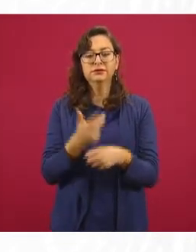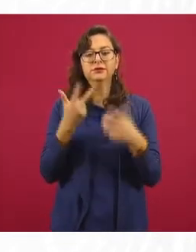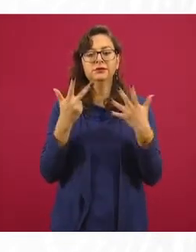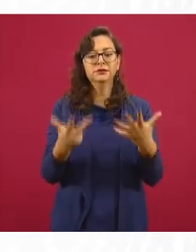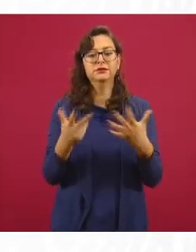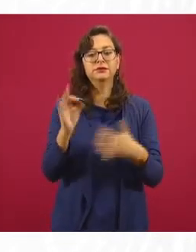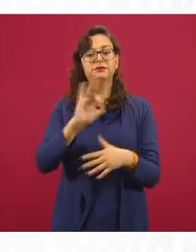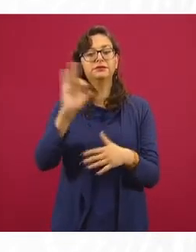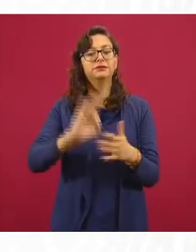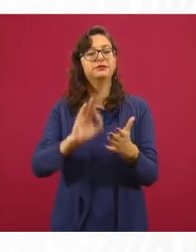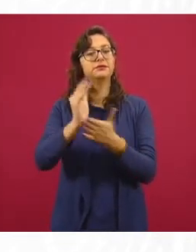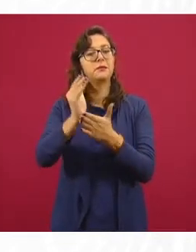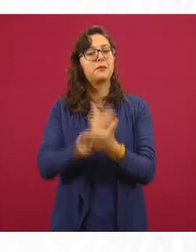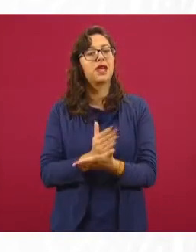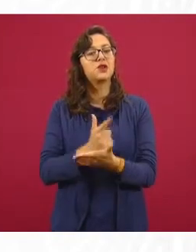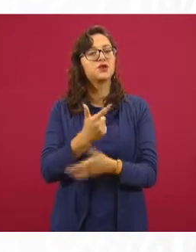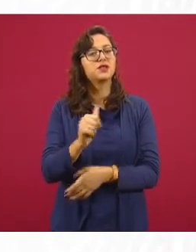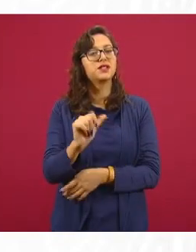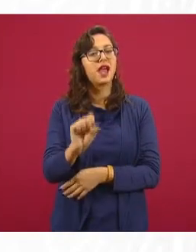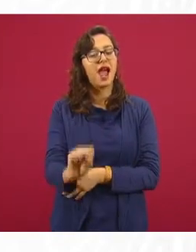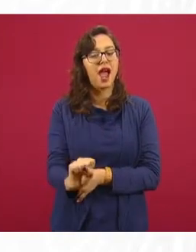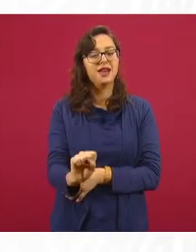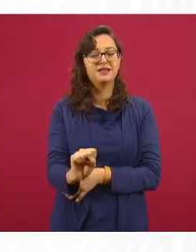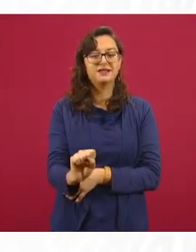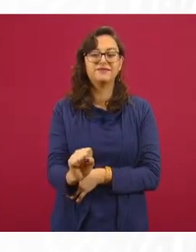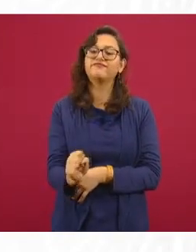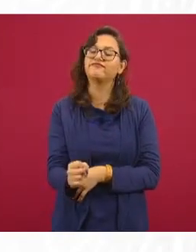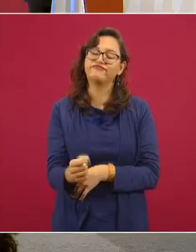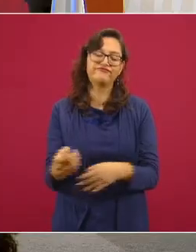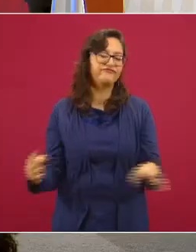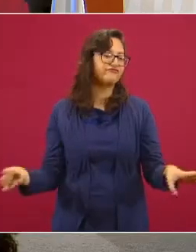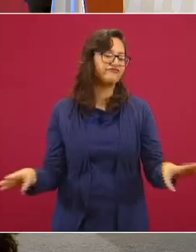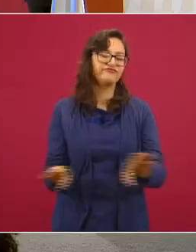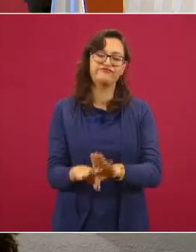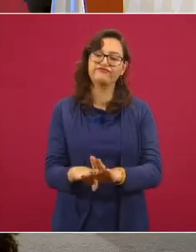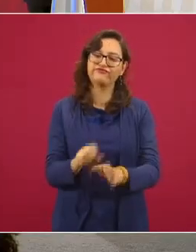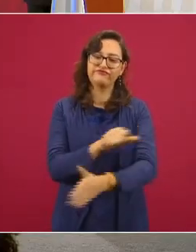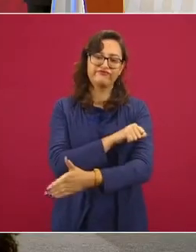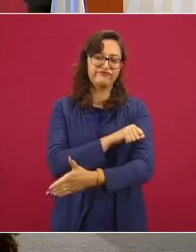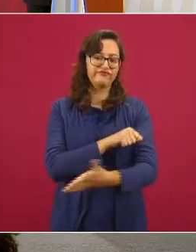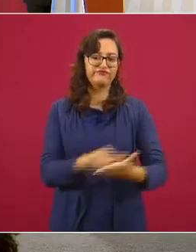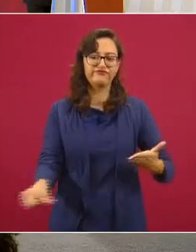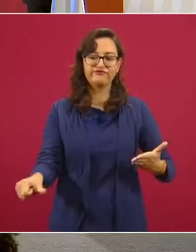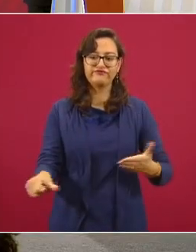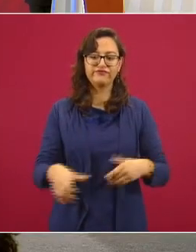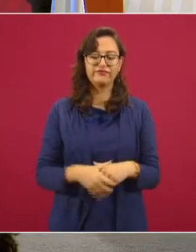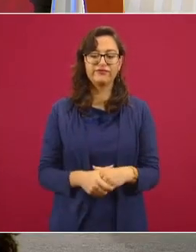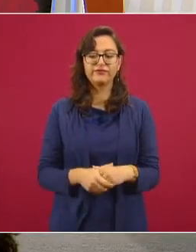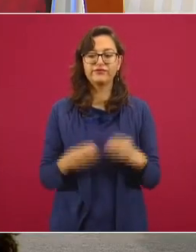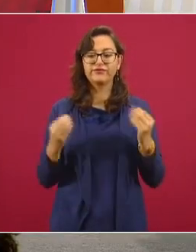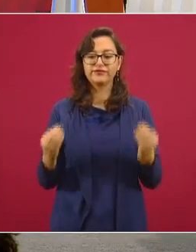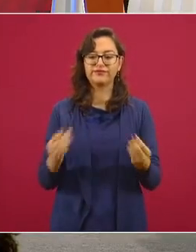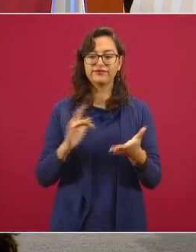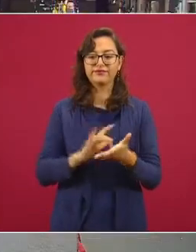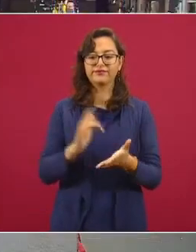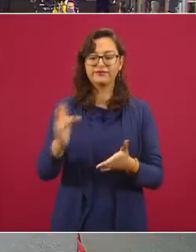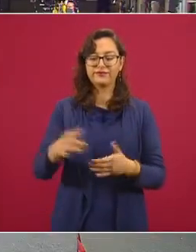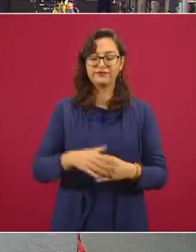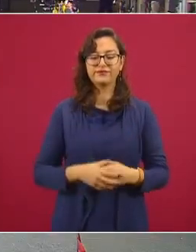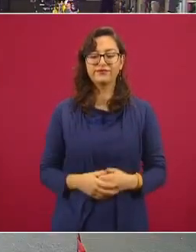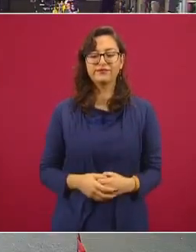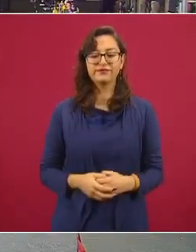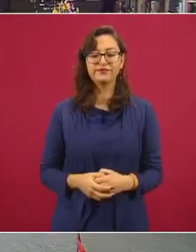8% de menos en el gas LP, y fue clausurado esta gasera en Matamoros. Muchas gracias.